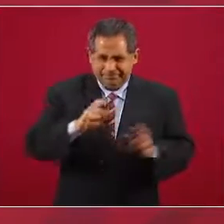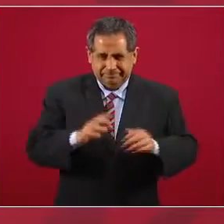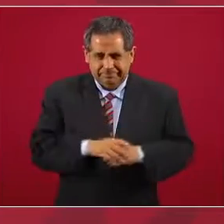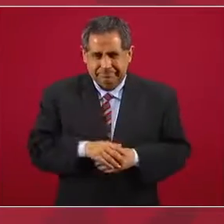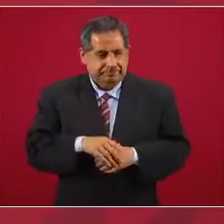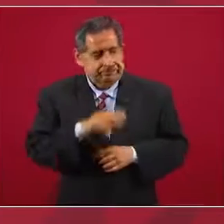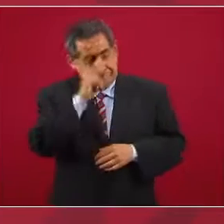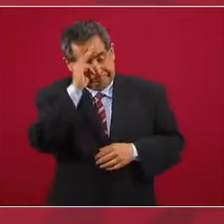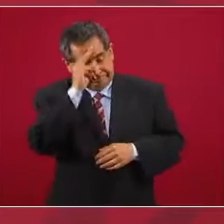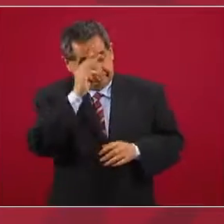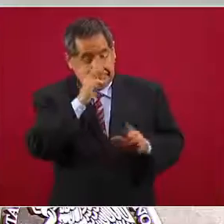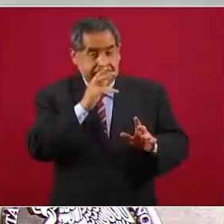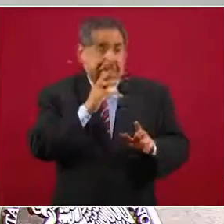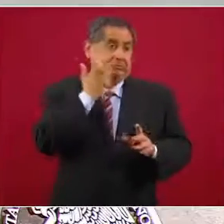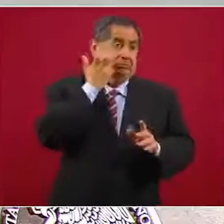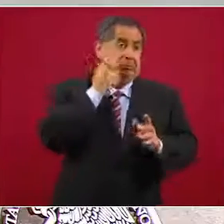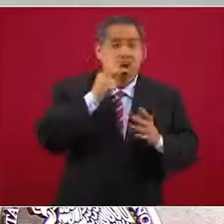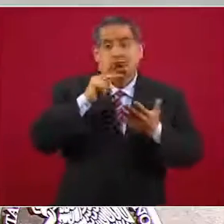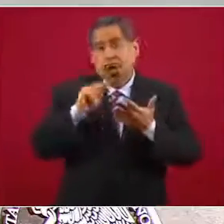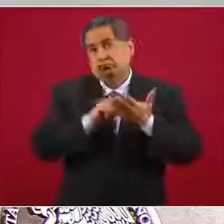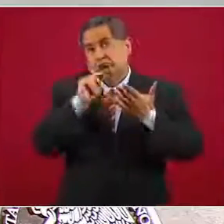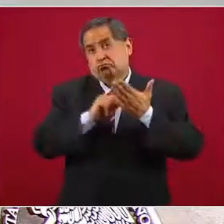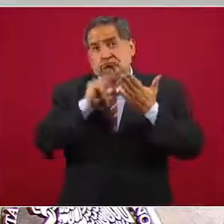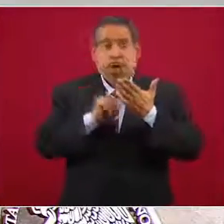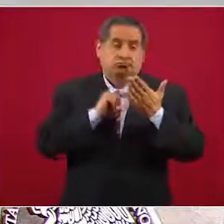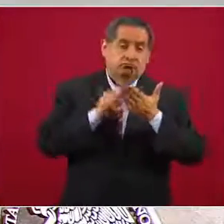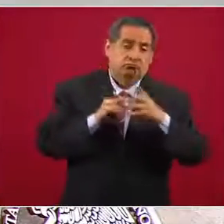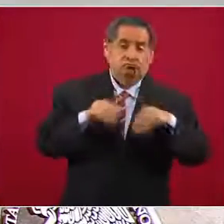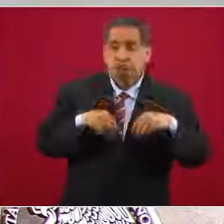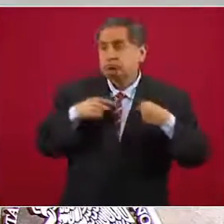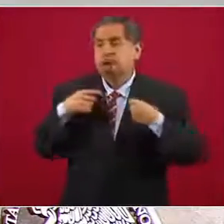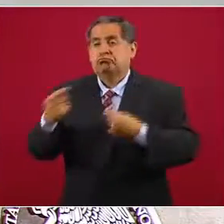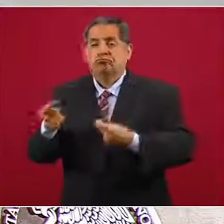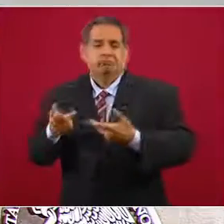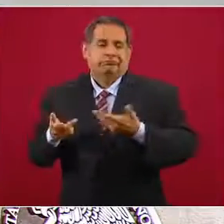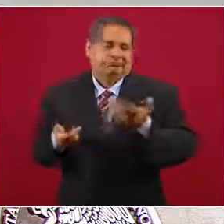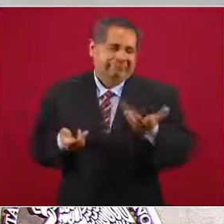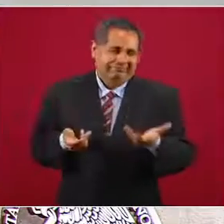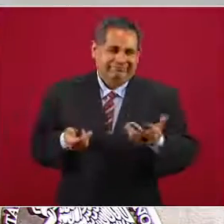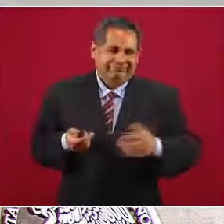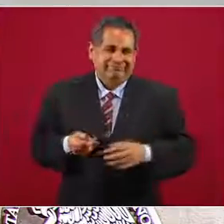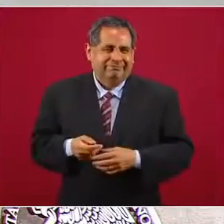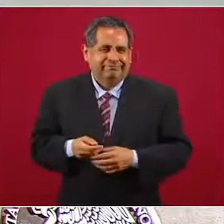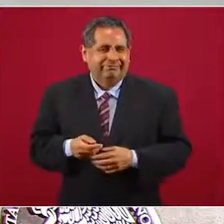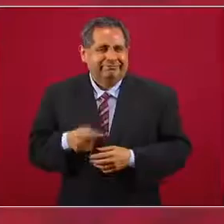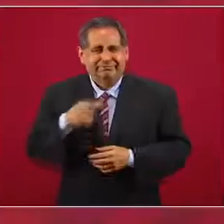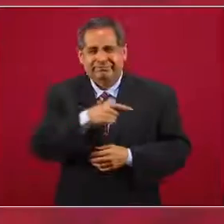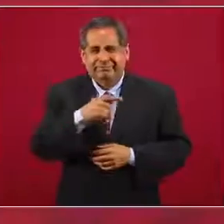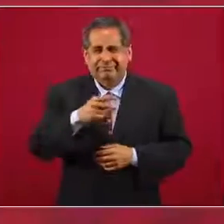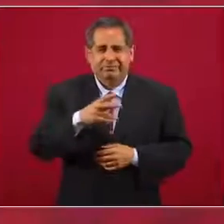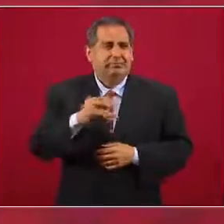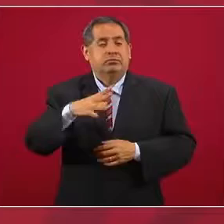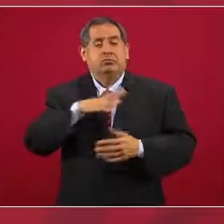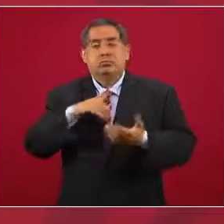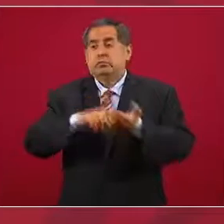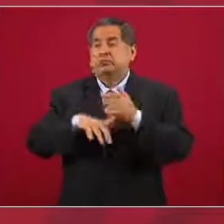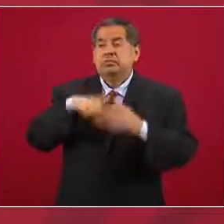intelectuales orgánicos que firmaron todos de que no había fraude,